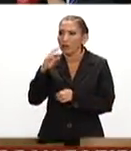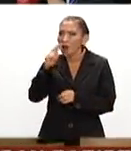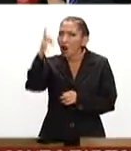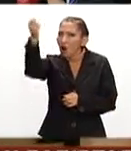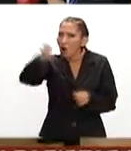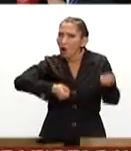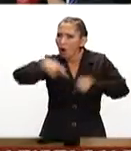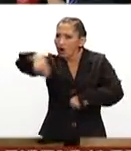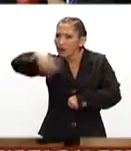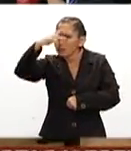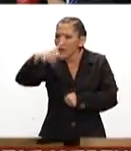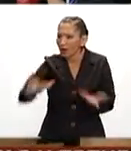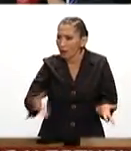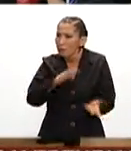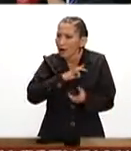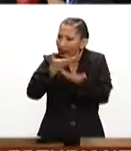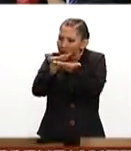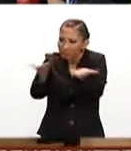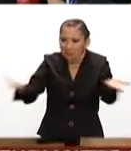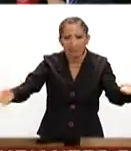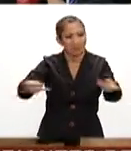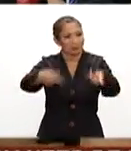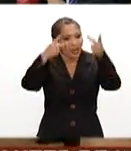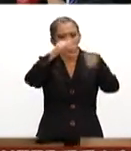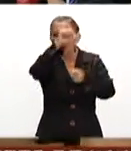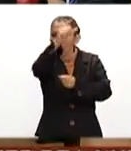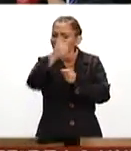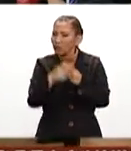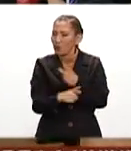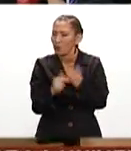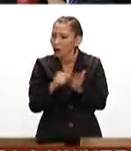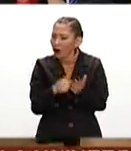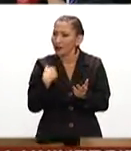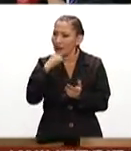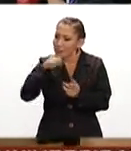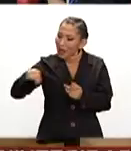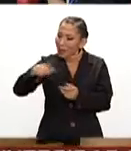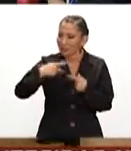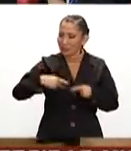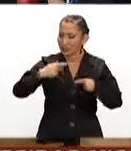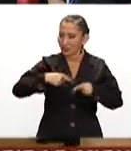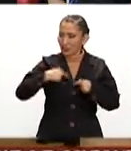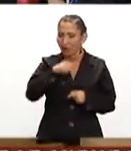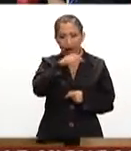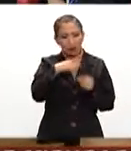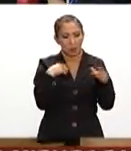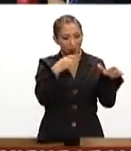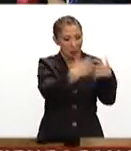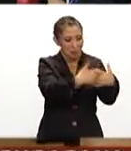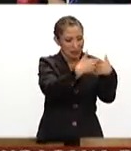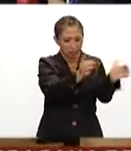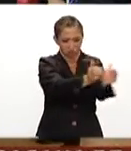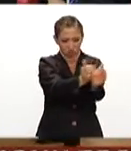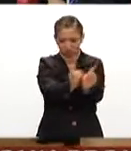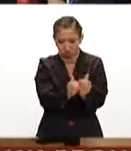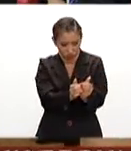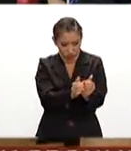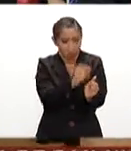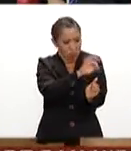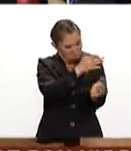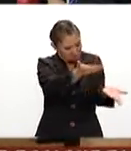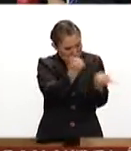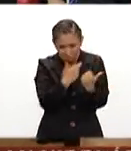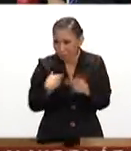aquí y darle esa posibilidad de venta de otro mercado también a los pequeños productores, a esas pymes, que